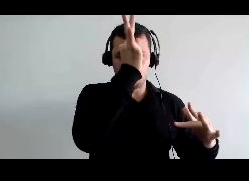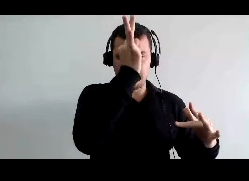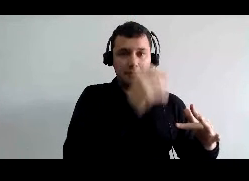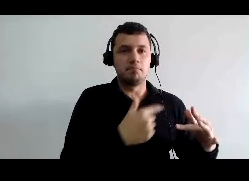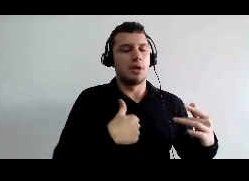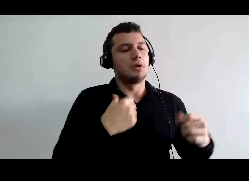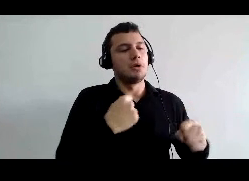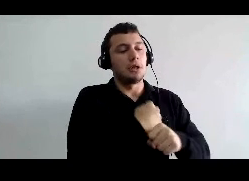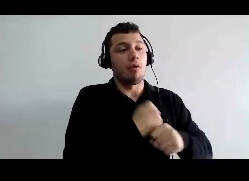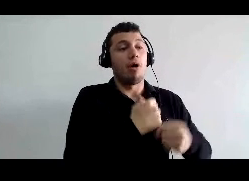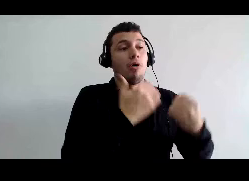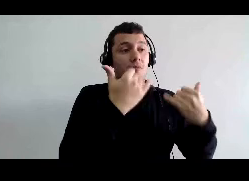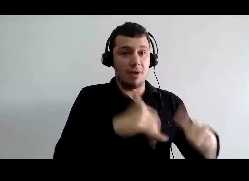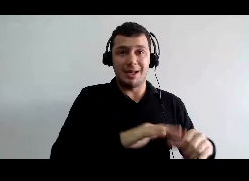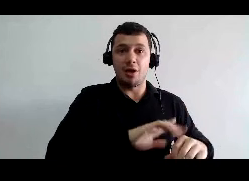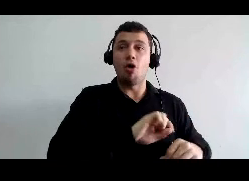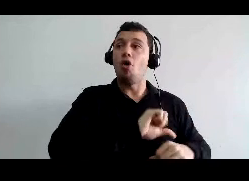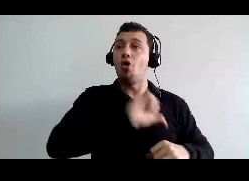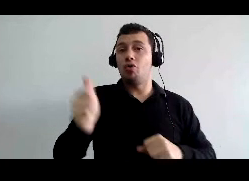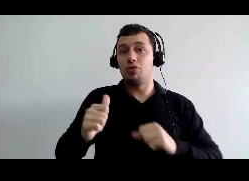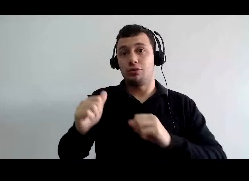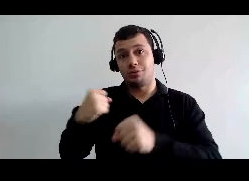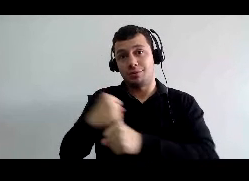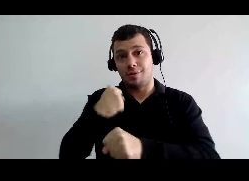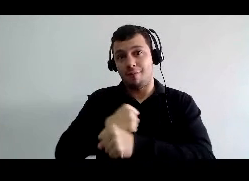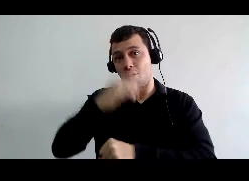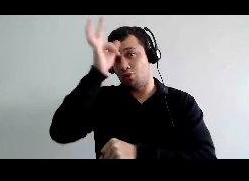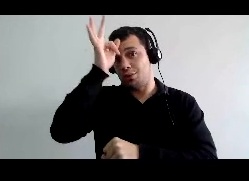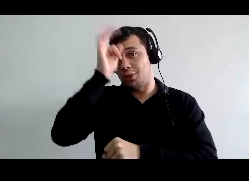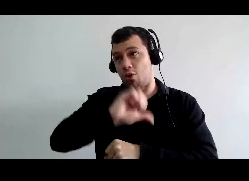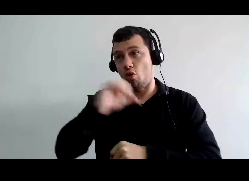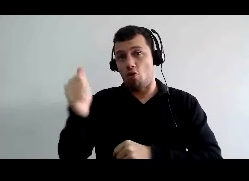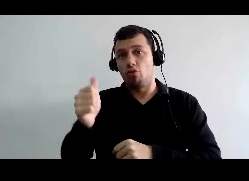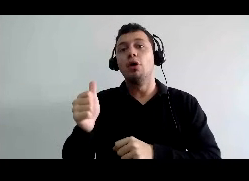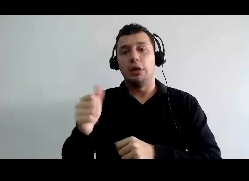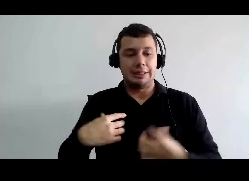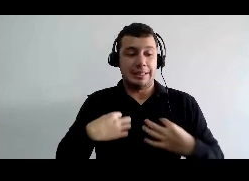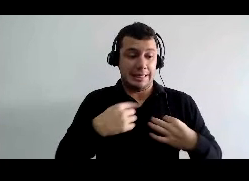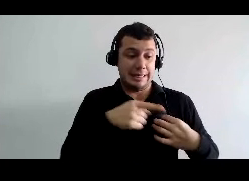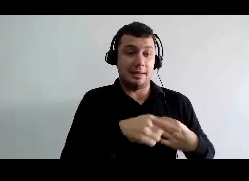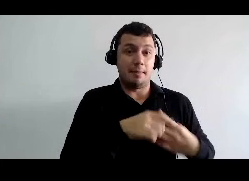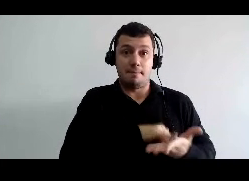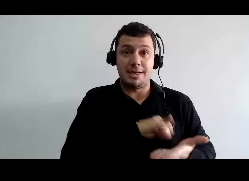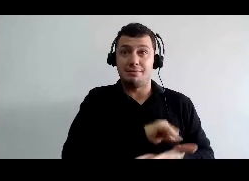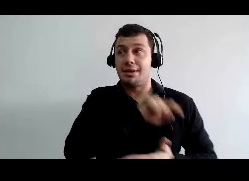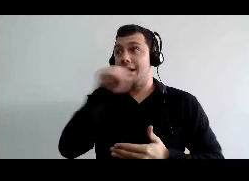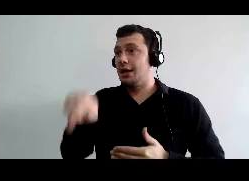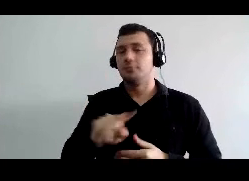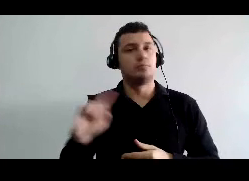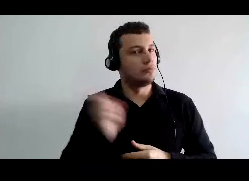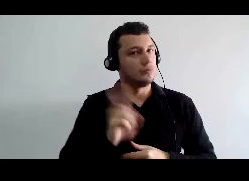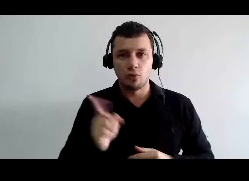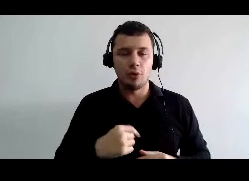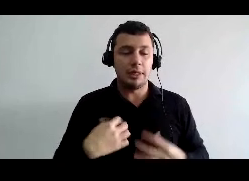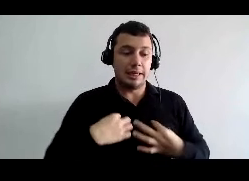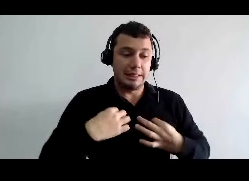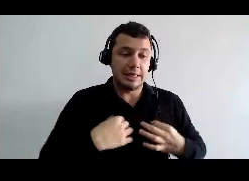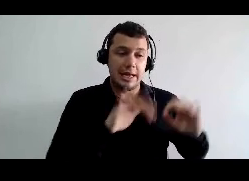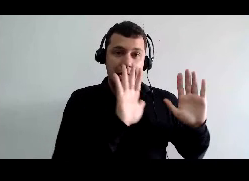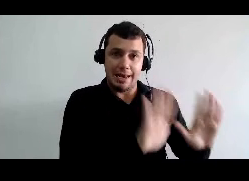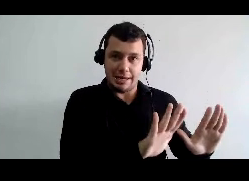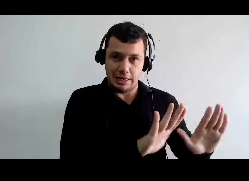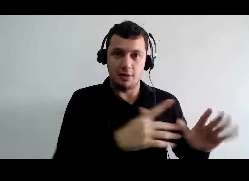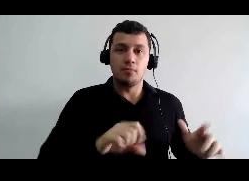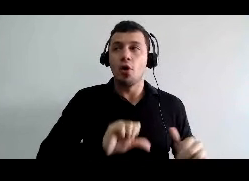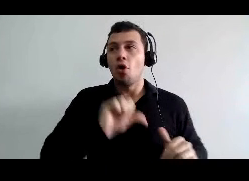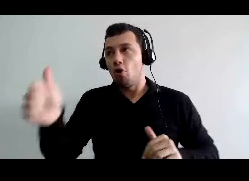institución, allá debo tener otra ropa con la que trabajo. Y ropa me refiero a la bata externa esa con la que yo debo estar trabajando en el